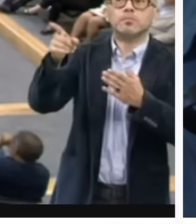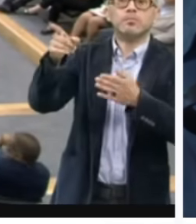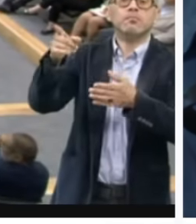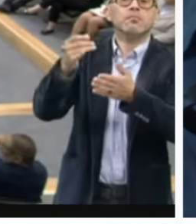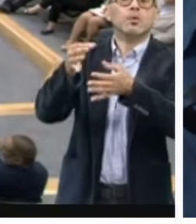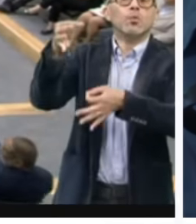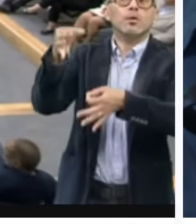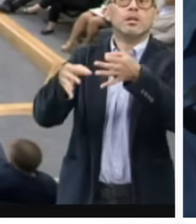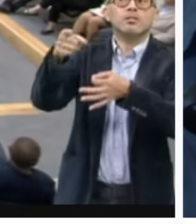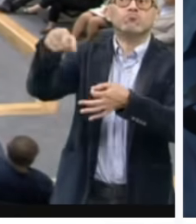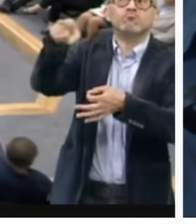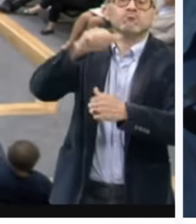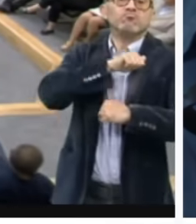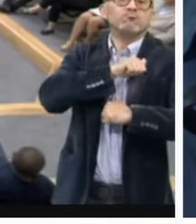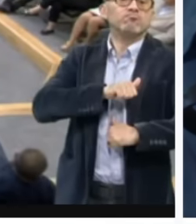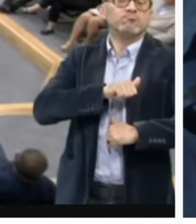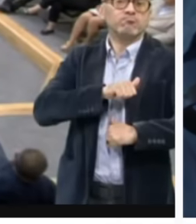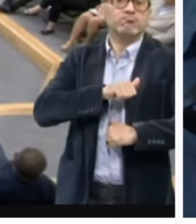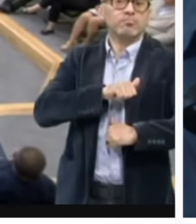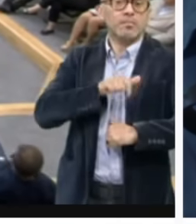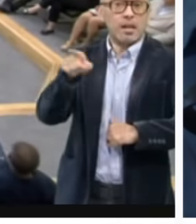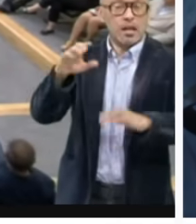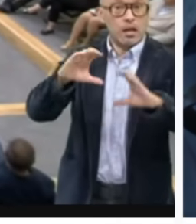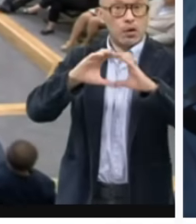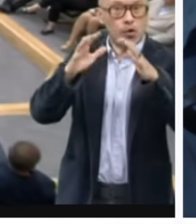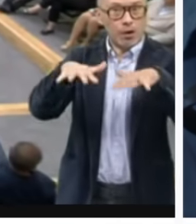la determinación que tomó el Congreso de